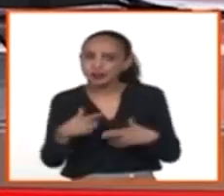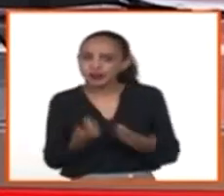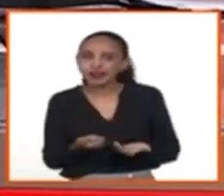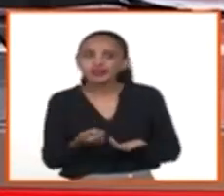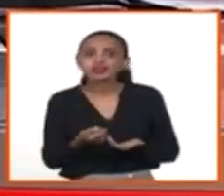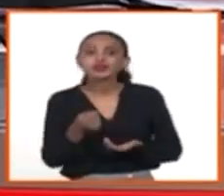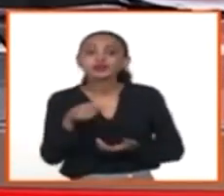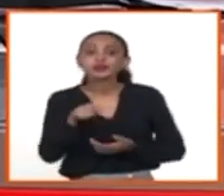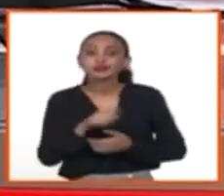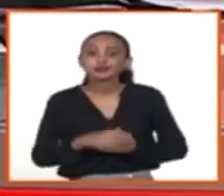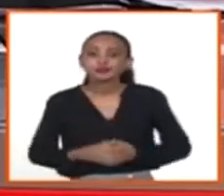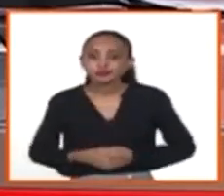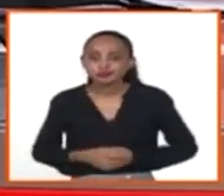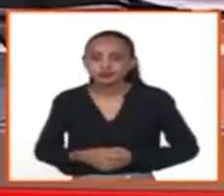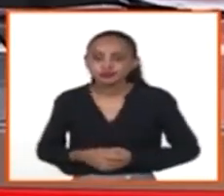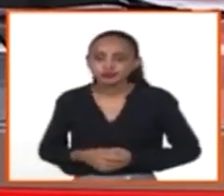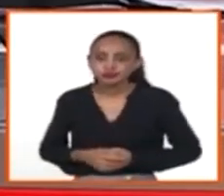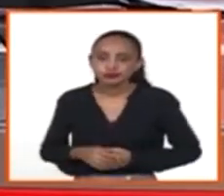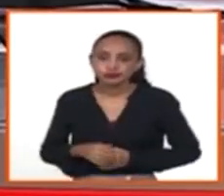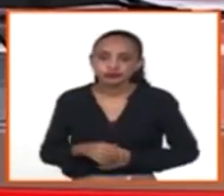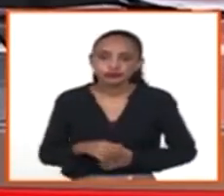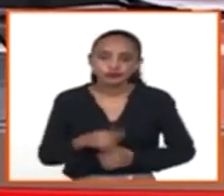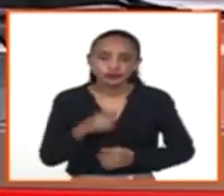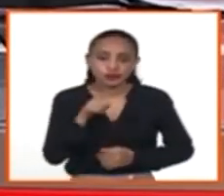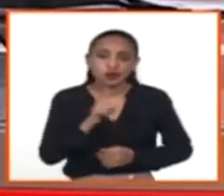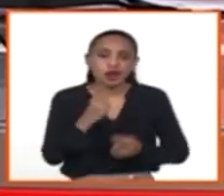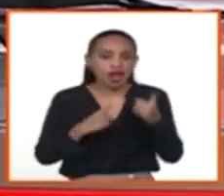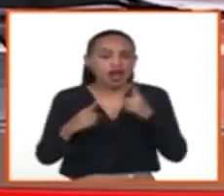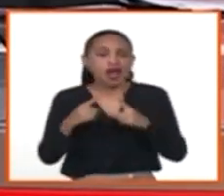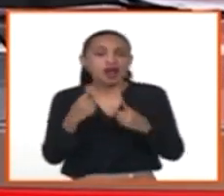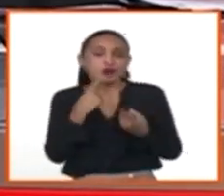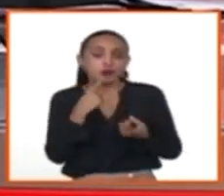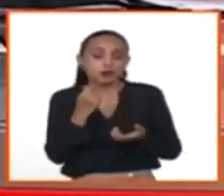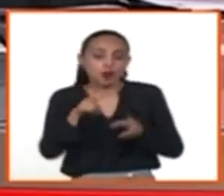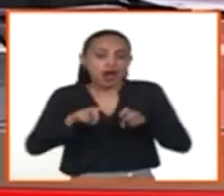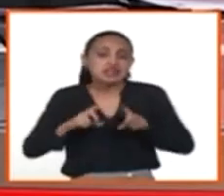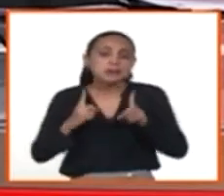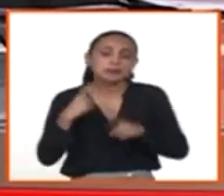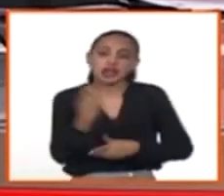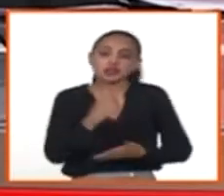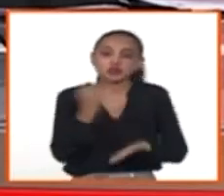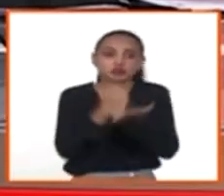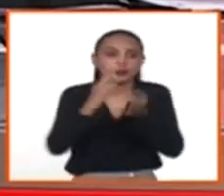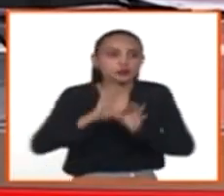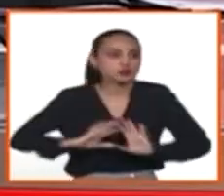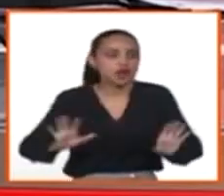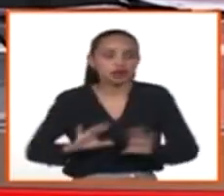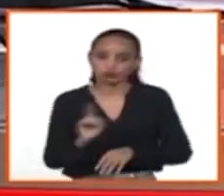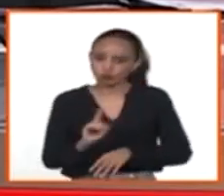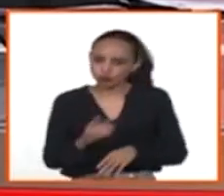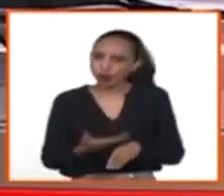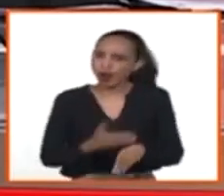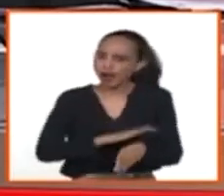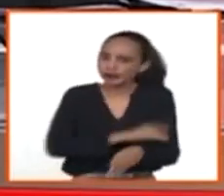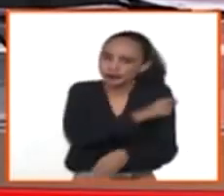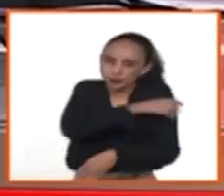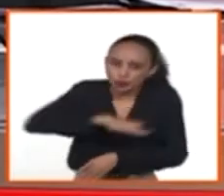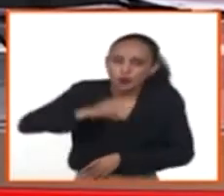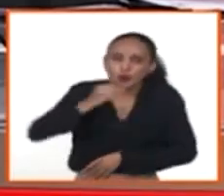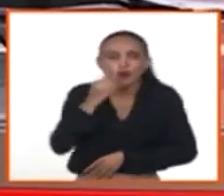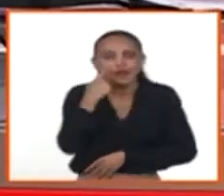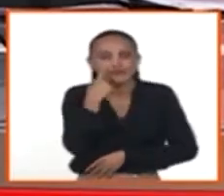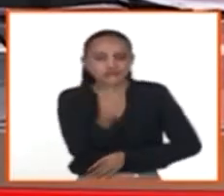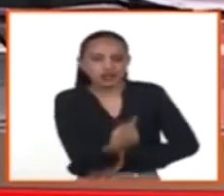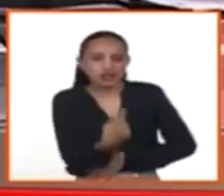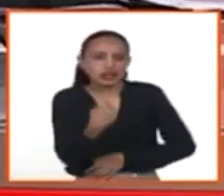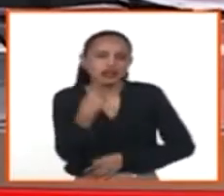No será algo que llegará después que la Asamblea Nacional lo aprobó. Desde antes podemos formarnos nuestra opinión, dar nuestros aportes